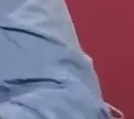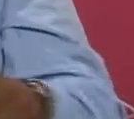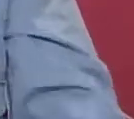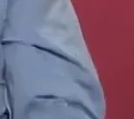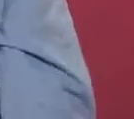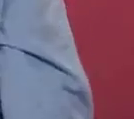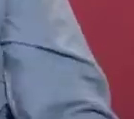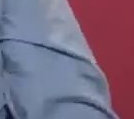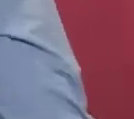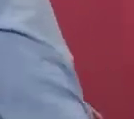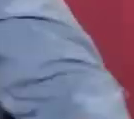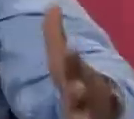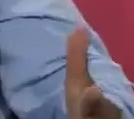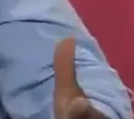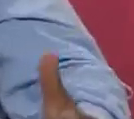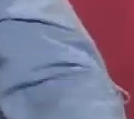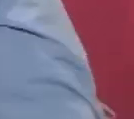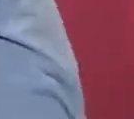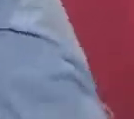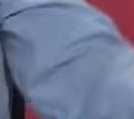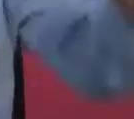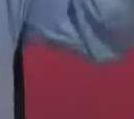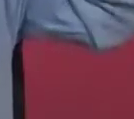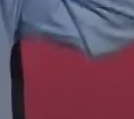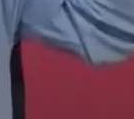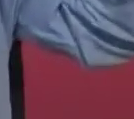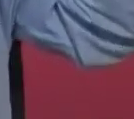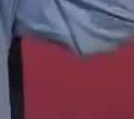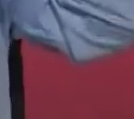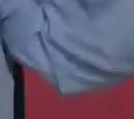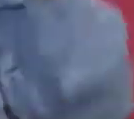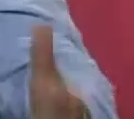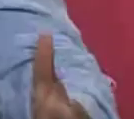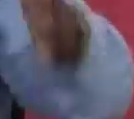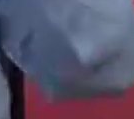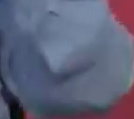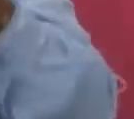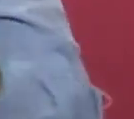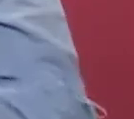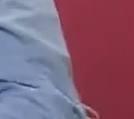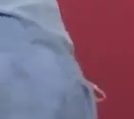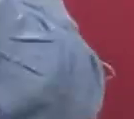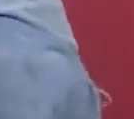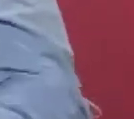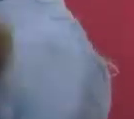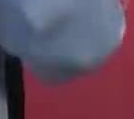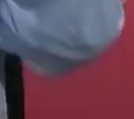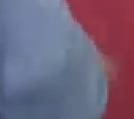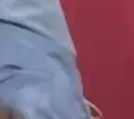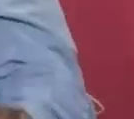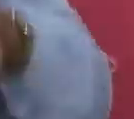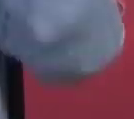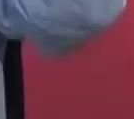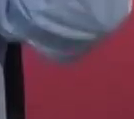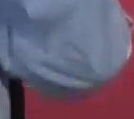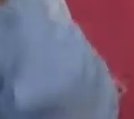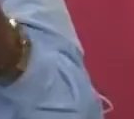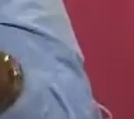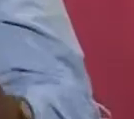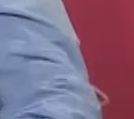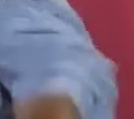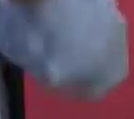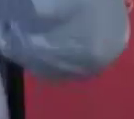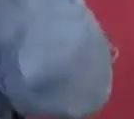no pasará. Así que no tenemos que estar amedrentados ni asustados cuando estemos delante del comandante, delante de la guardia. Predicar el evangelio a